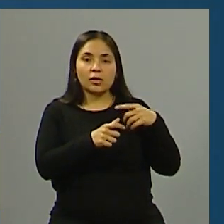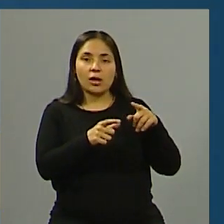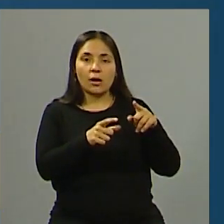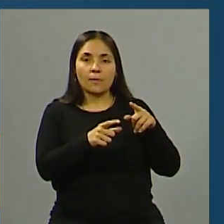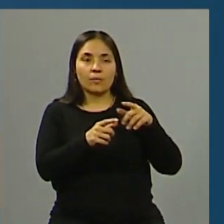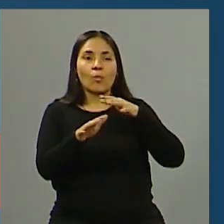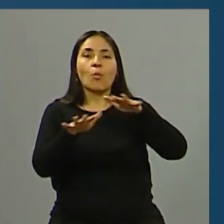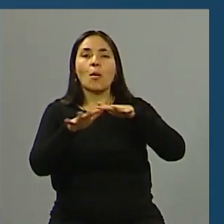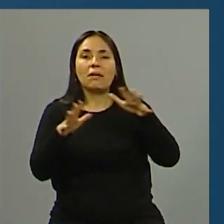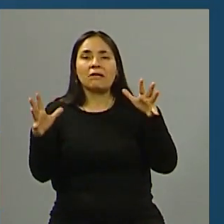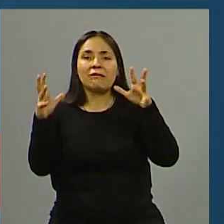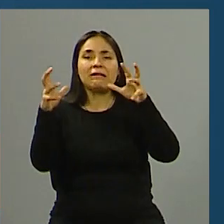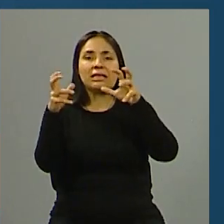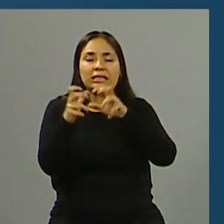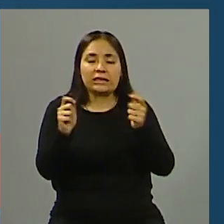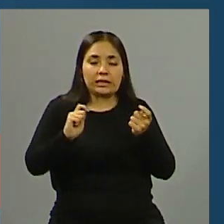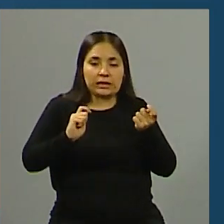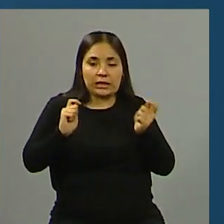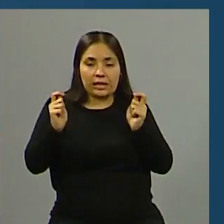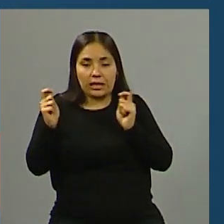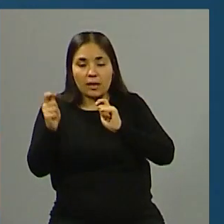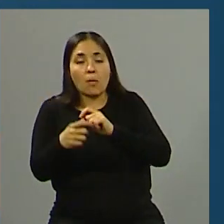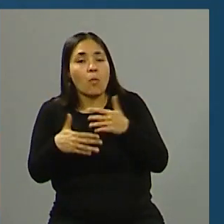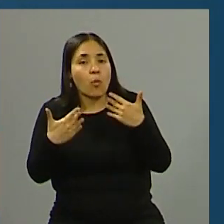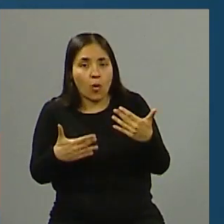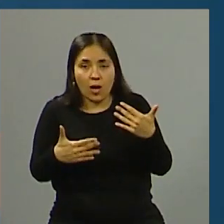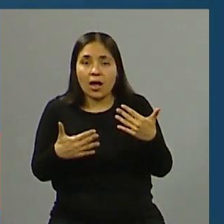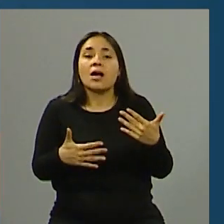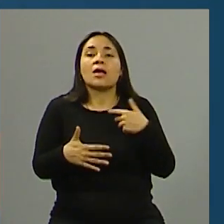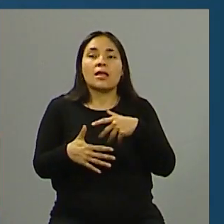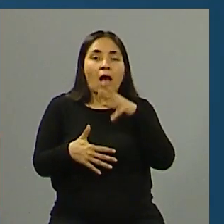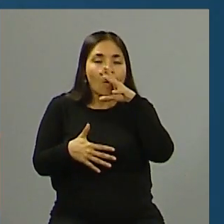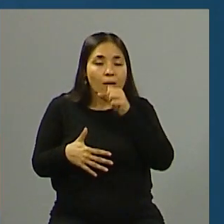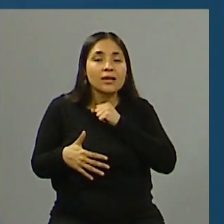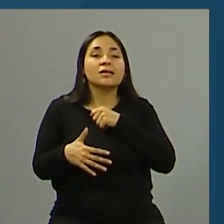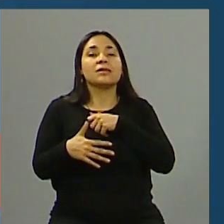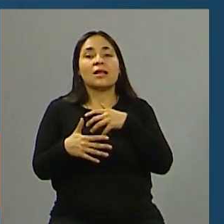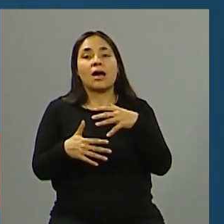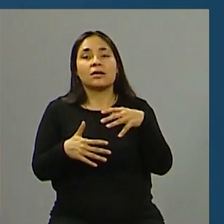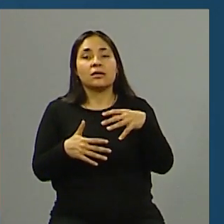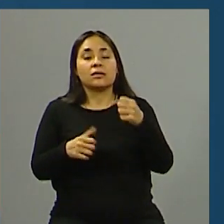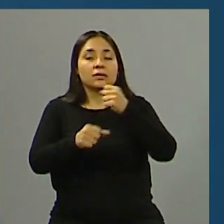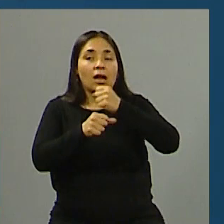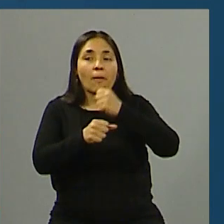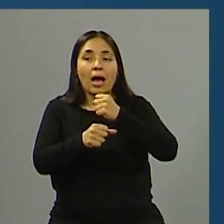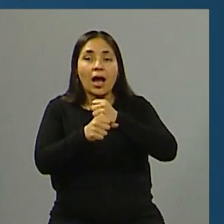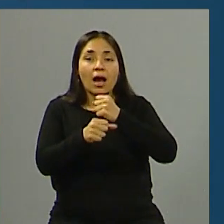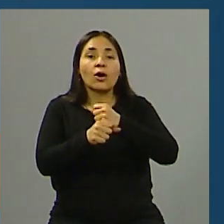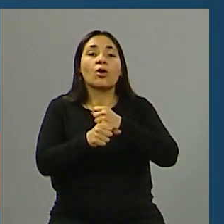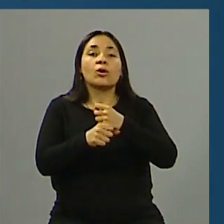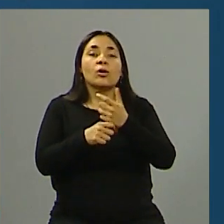adaptación a momentos como estos, pero es para sostener el capital de trabajo, no siempre se